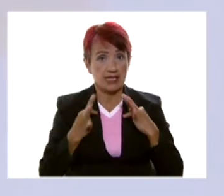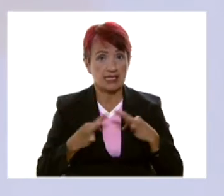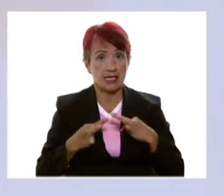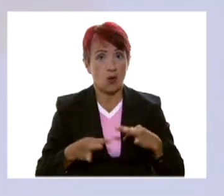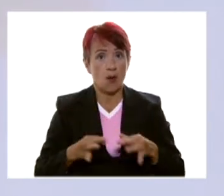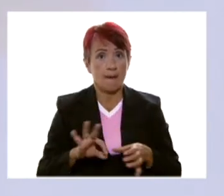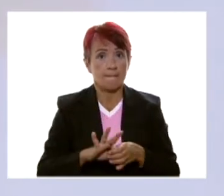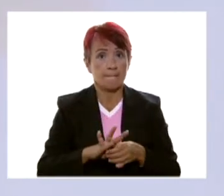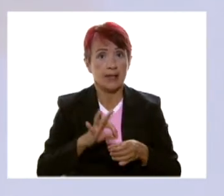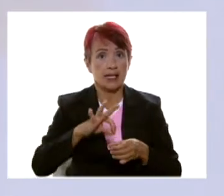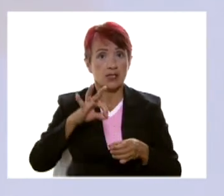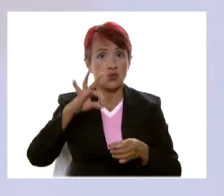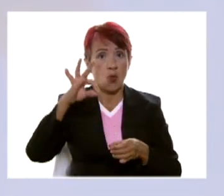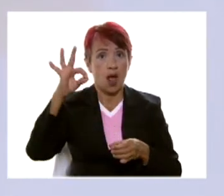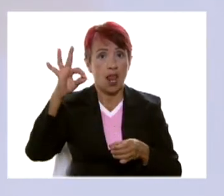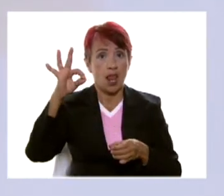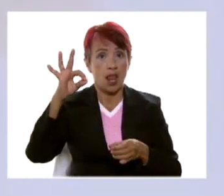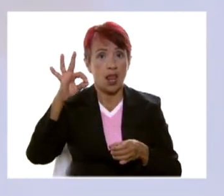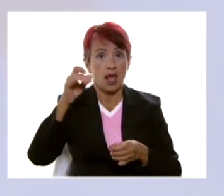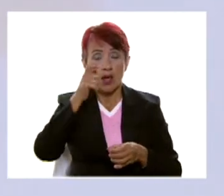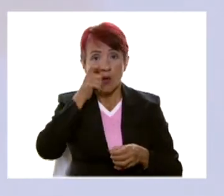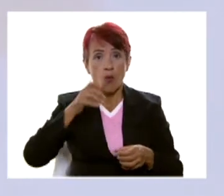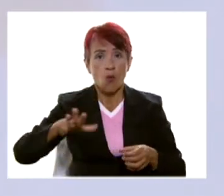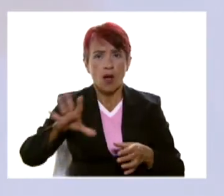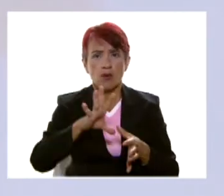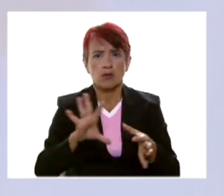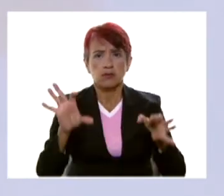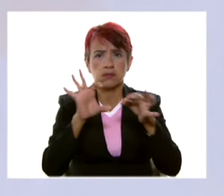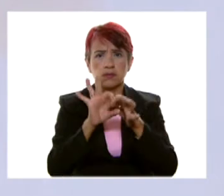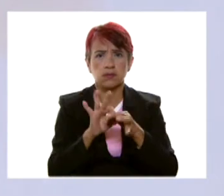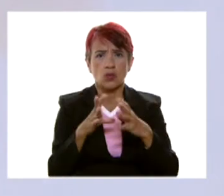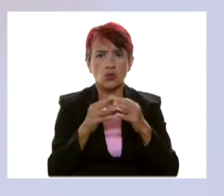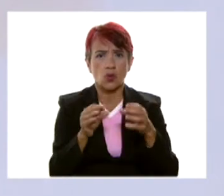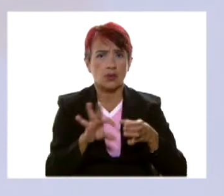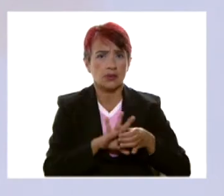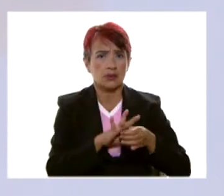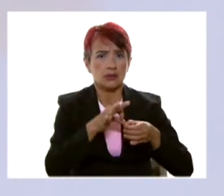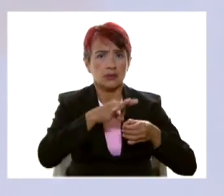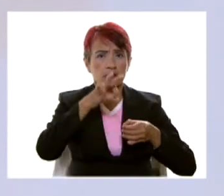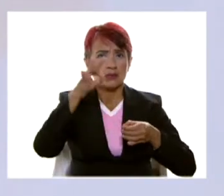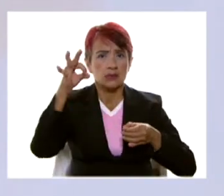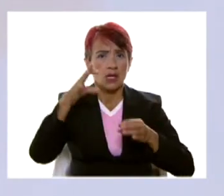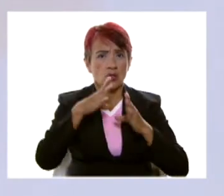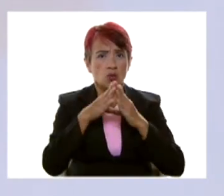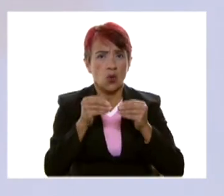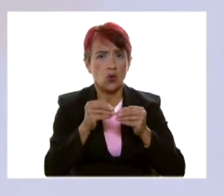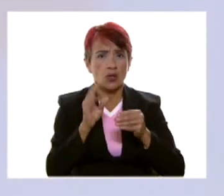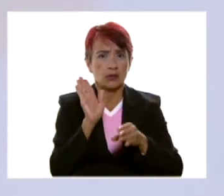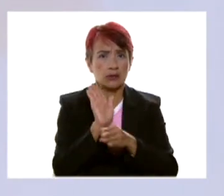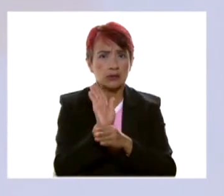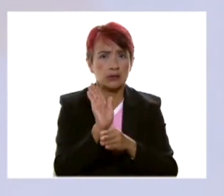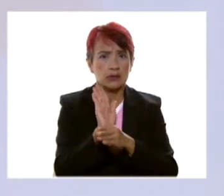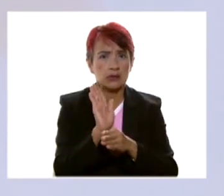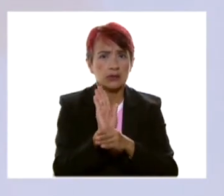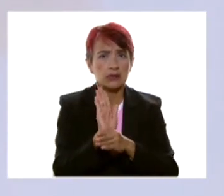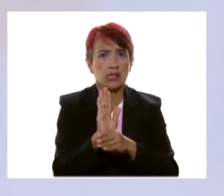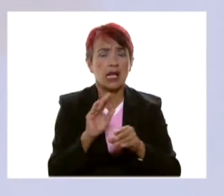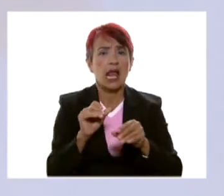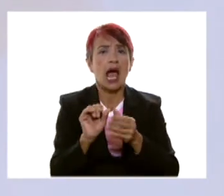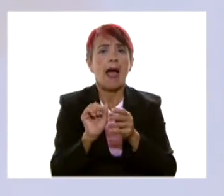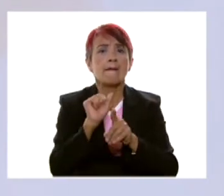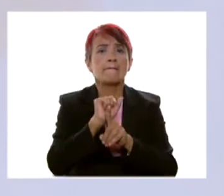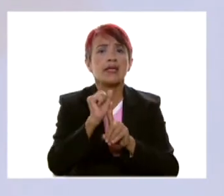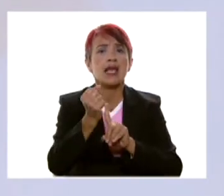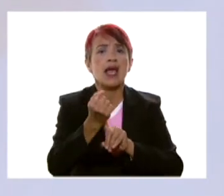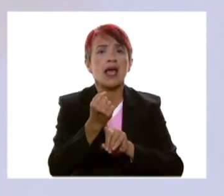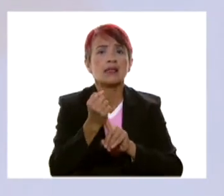Son pueblos muy vinculados con la espiritualidad y la conservación del ambiente que los